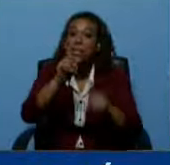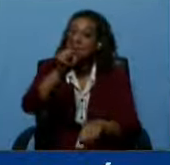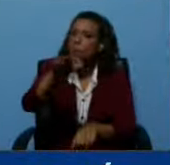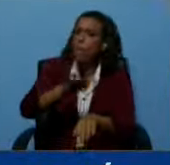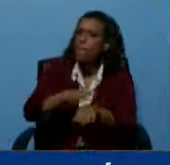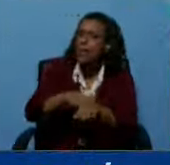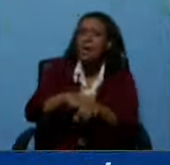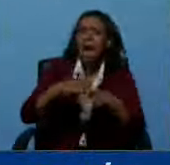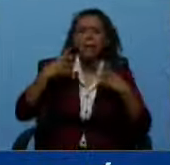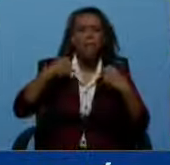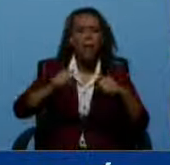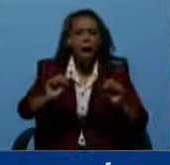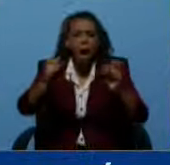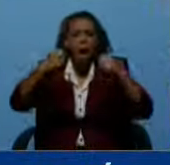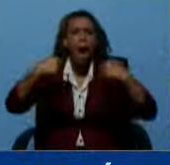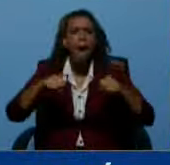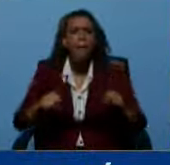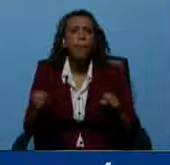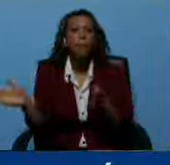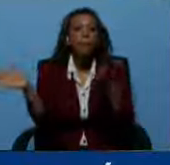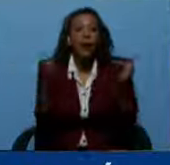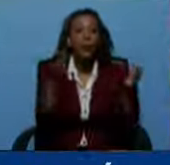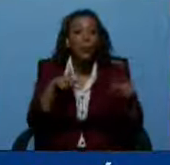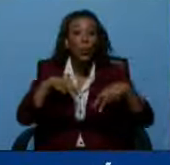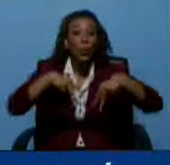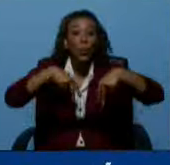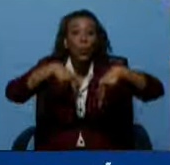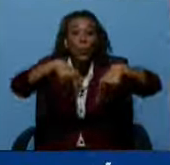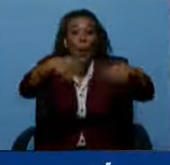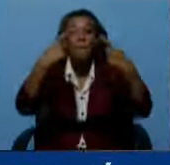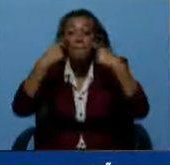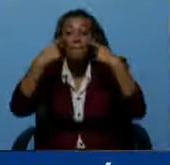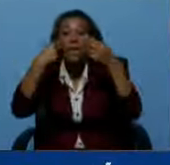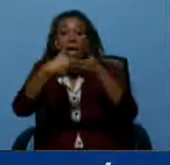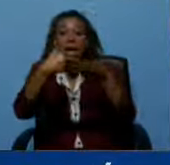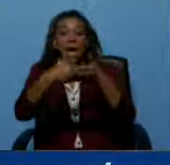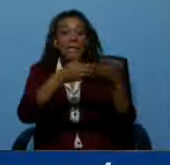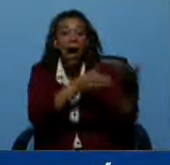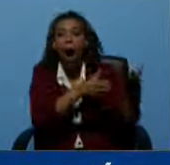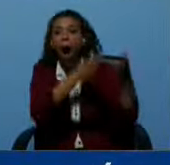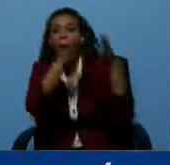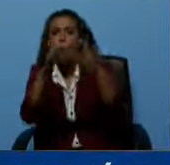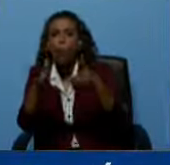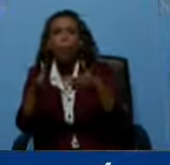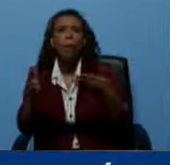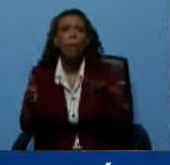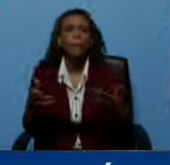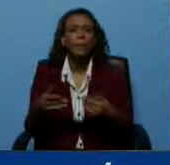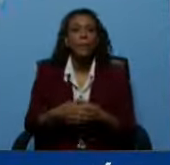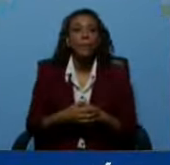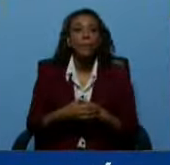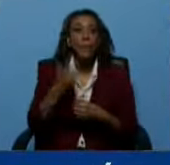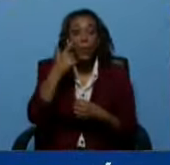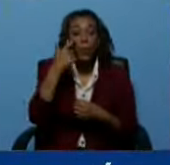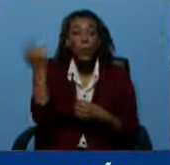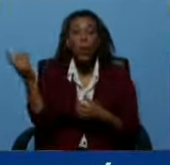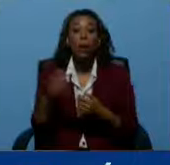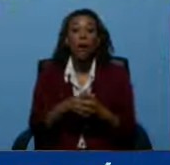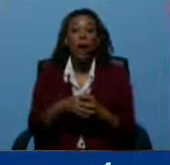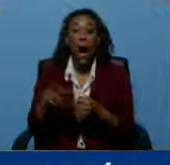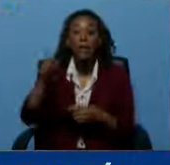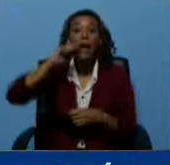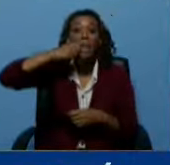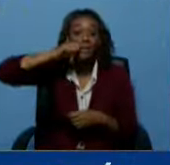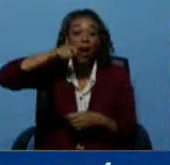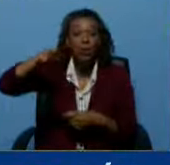presidente, terapia. Por aquí entonces vamos caminando. Sí. Hacia, bueno, mira, este es algo muy bello, odontología. Esta es la parte de